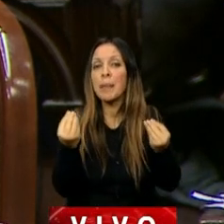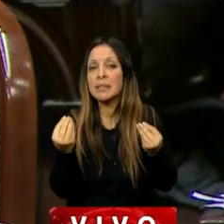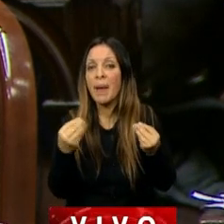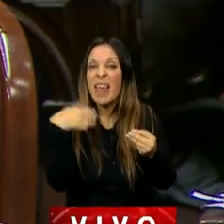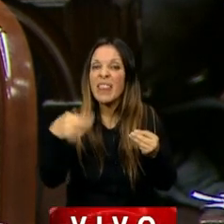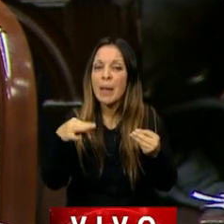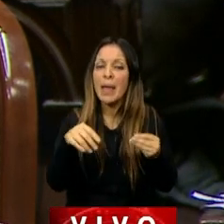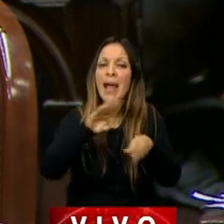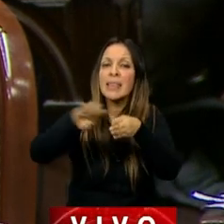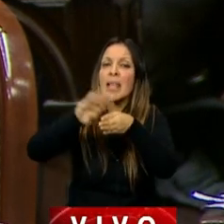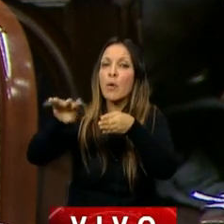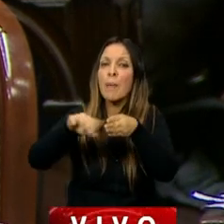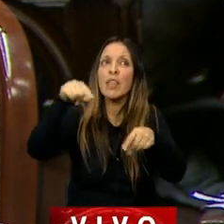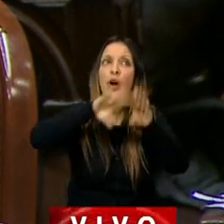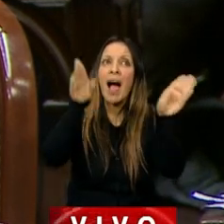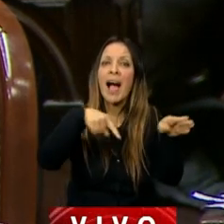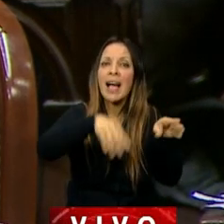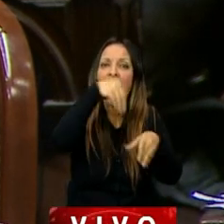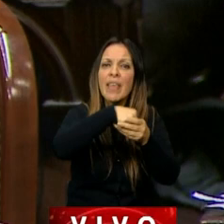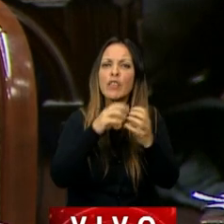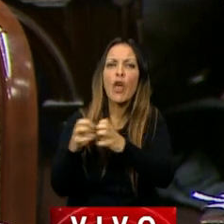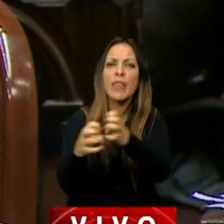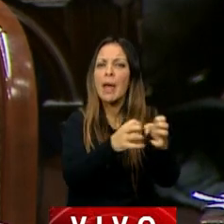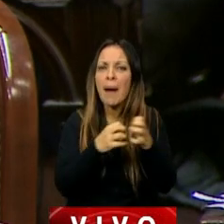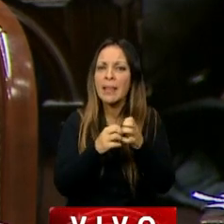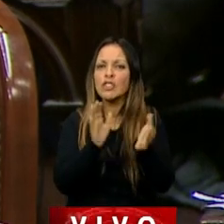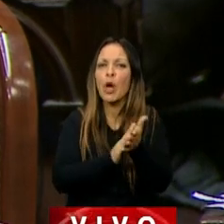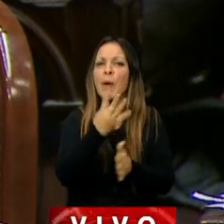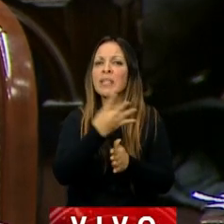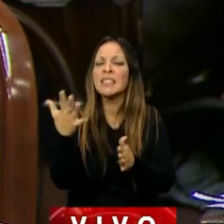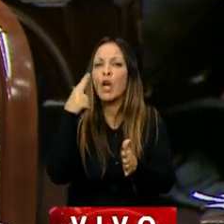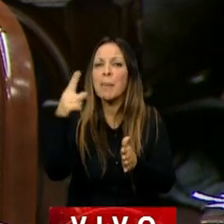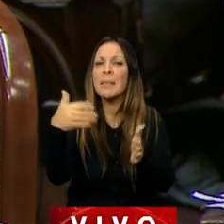por acá el endeudamiento de más de 45 mil millones de dólares